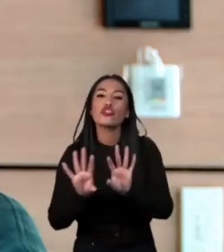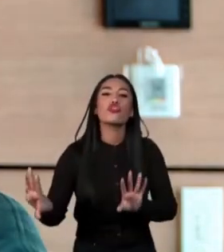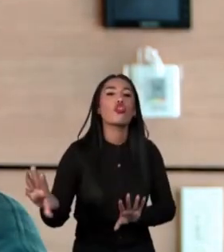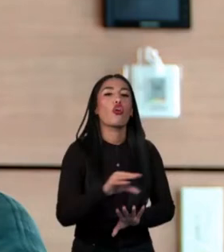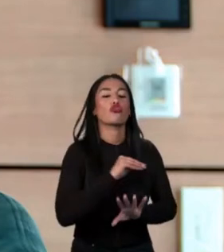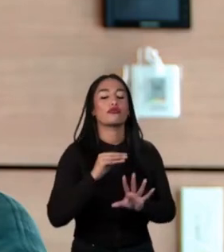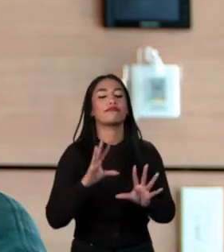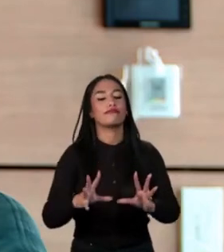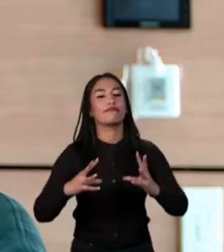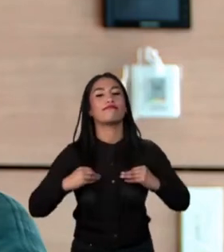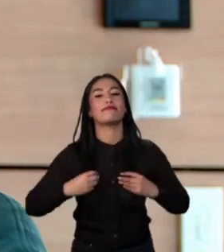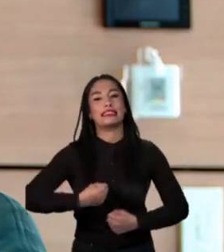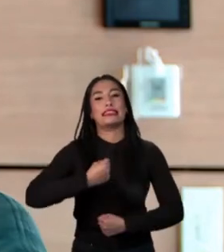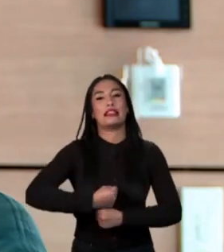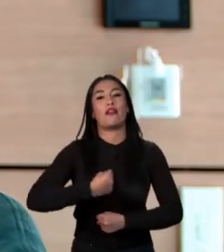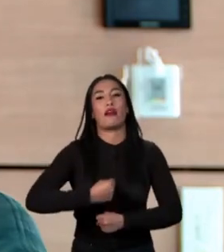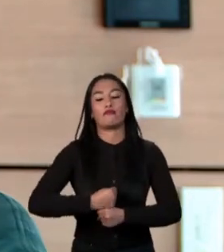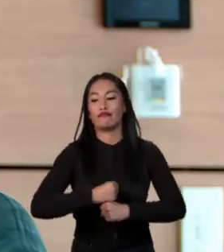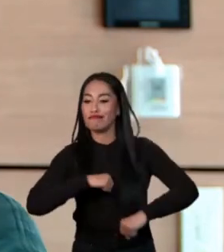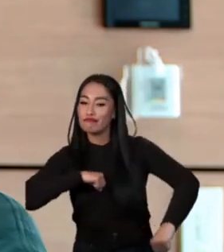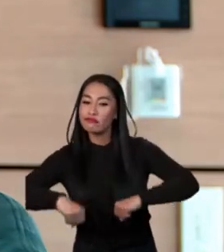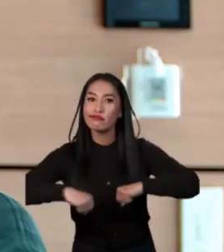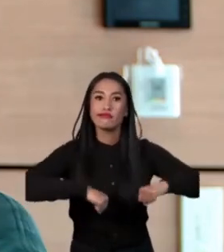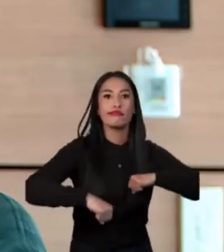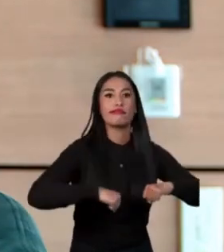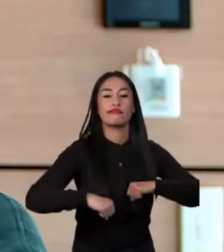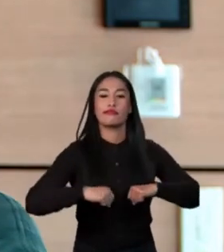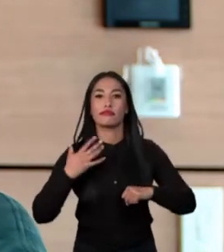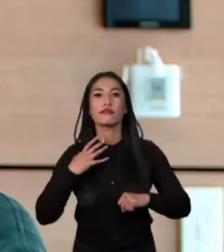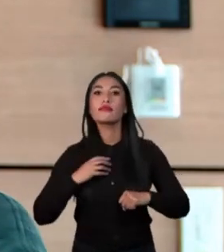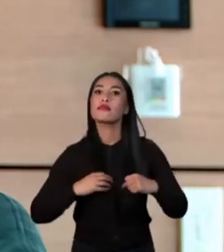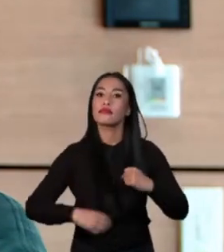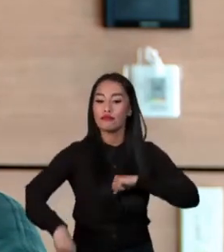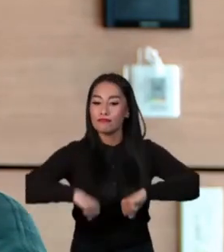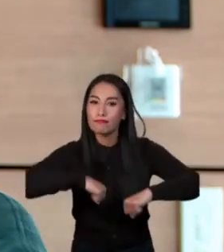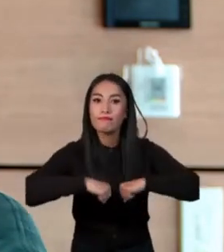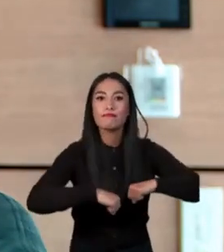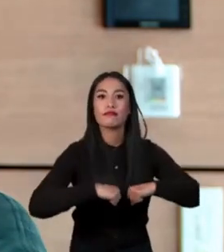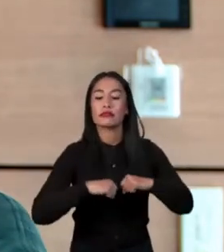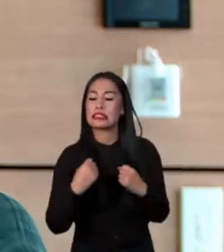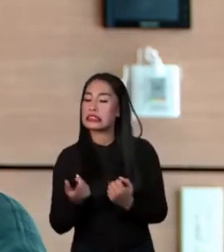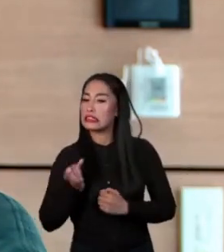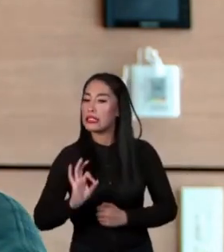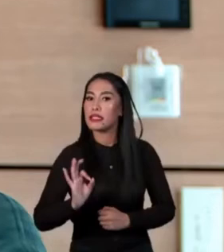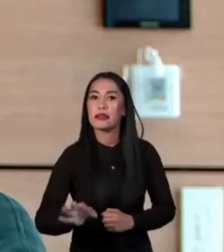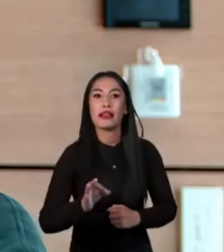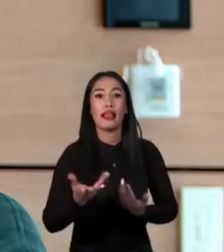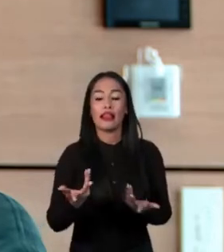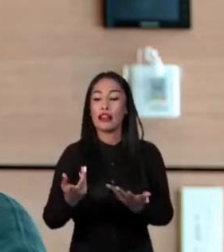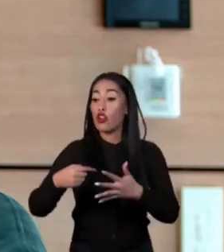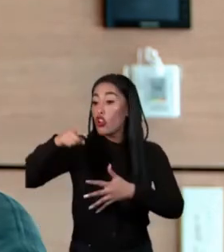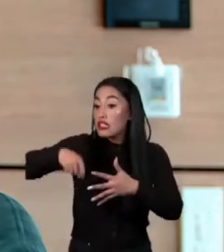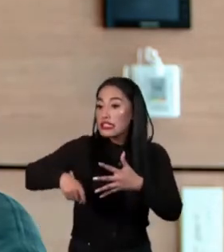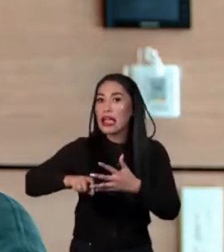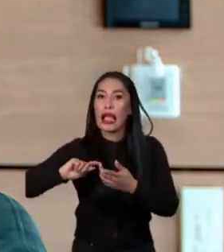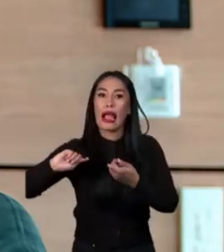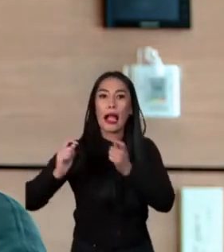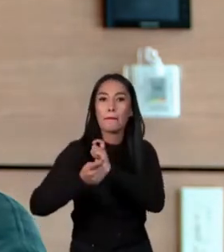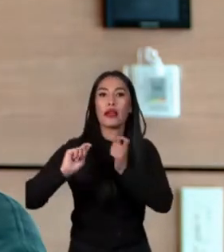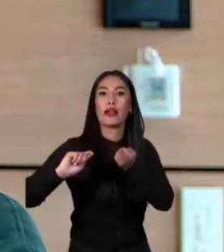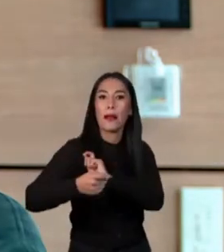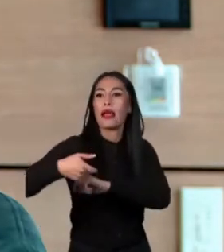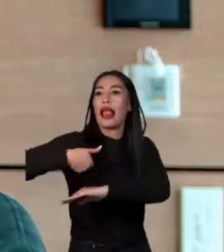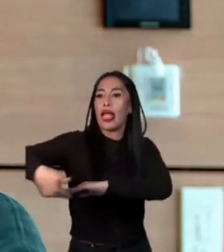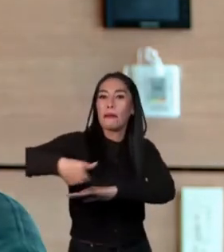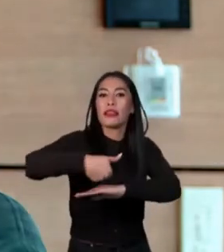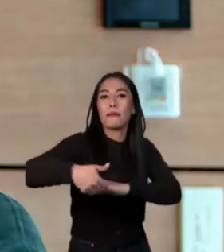maravillosos pero son vivos y activos y dinámicos los vamos a tener que estar todo el tiempo porque las necesidades van cambiando tenemos que incluir